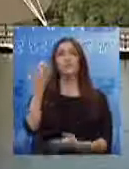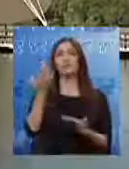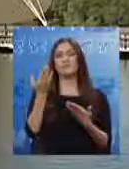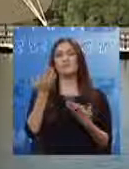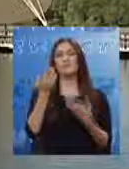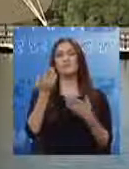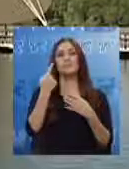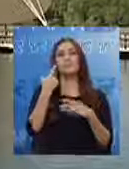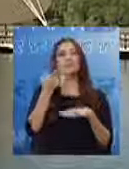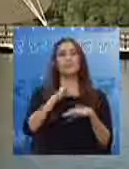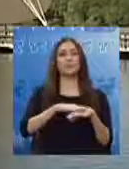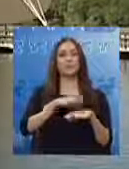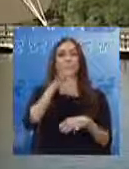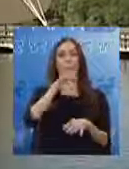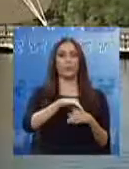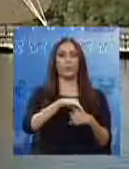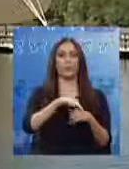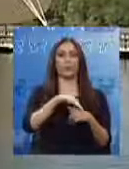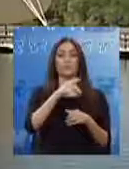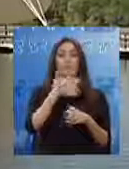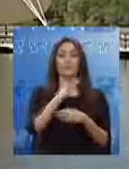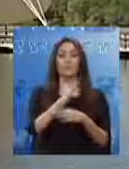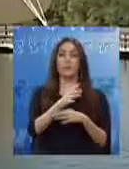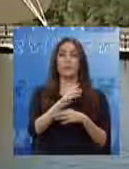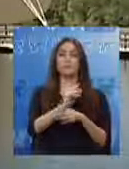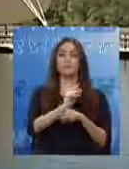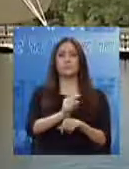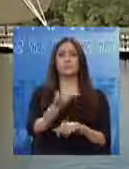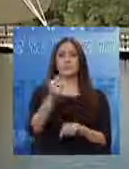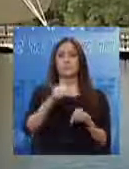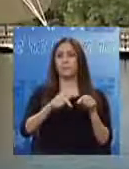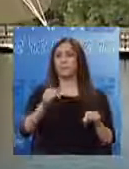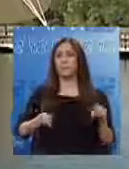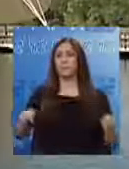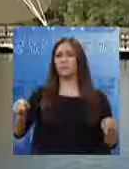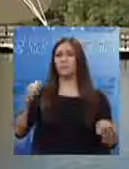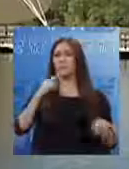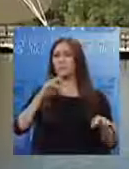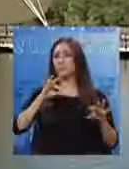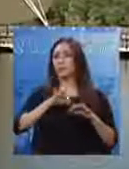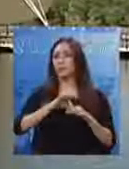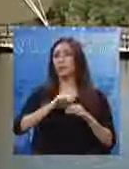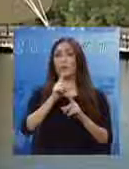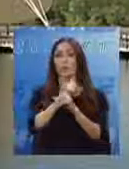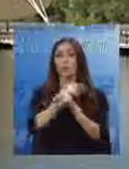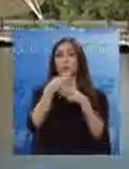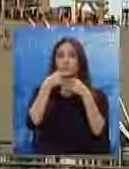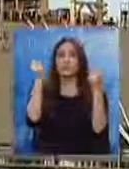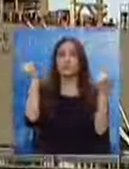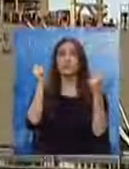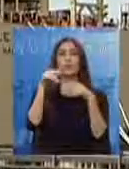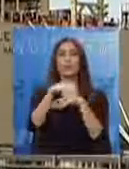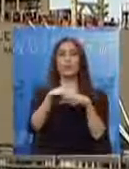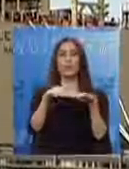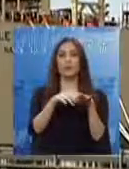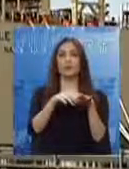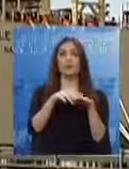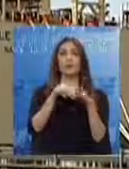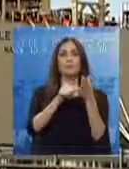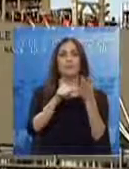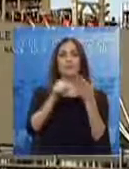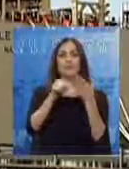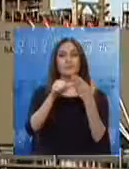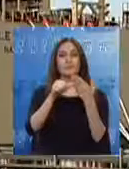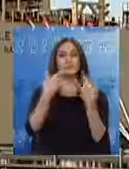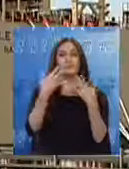manera expedita con una votación electrónica que duró pocos segundos nada más. Enseguida en la cuenta de Twitter, el ministro coordinador, doctor Juan Carlos Casinelli, se